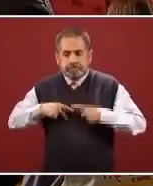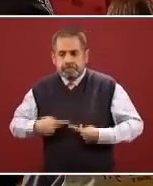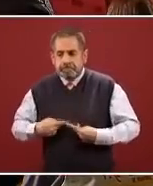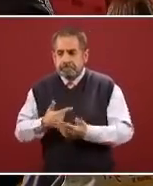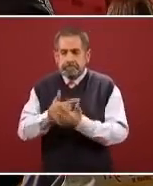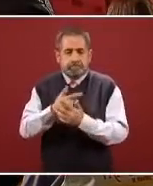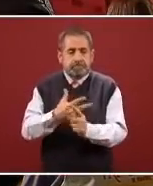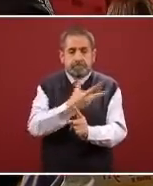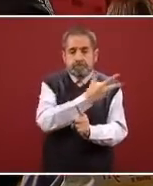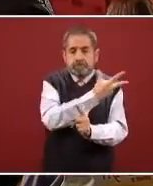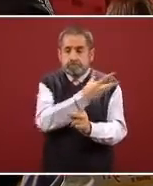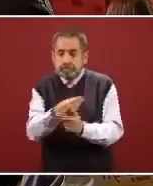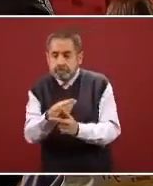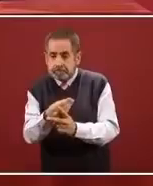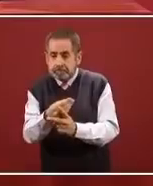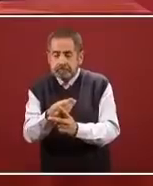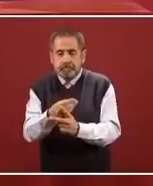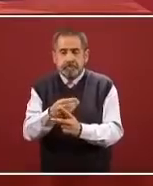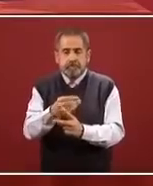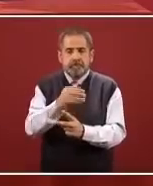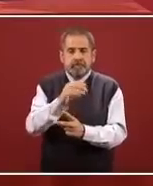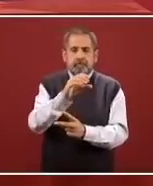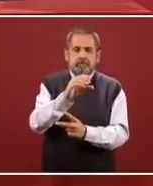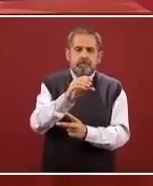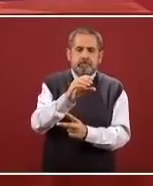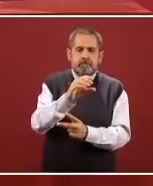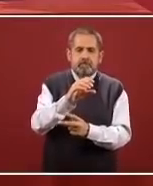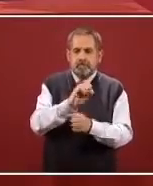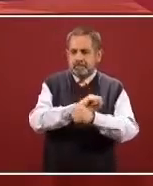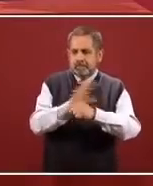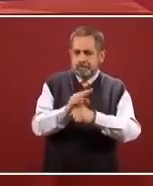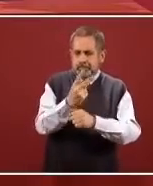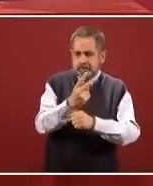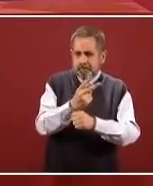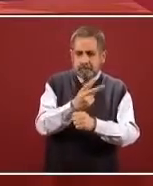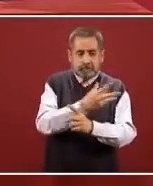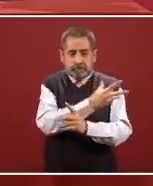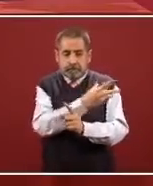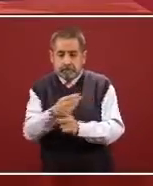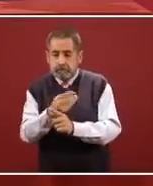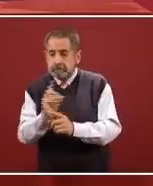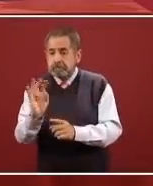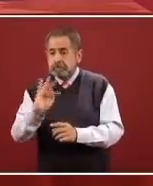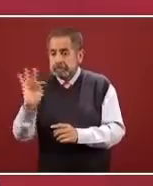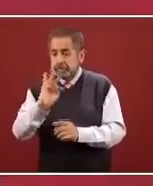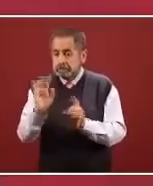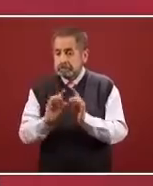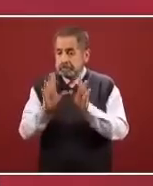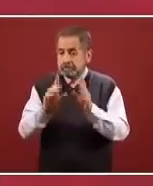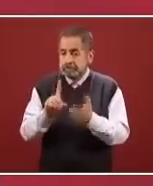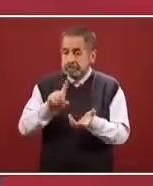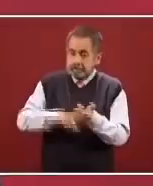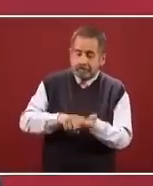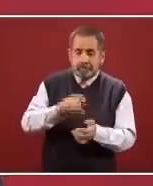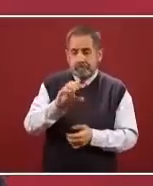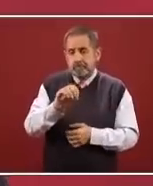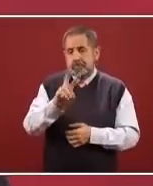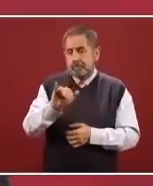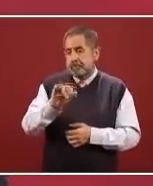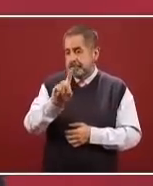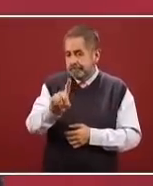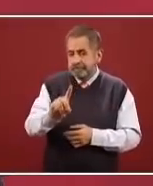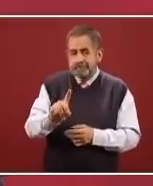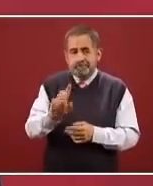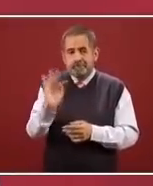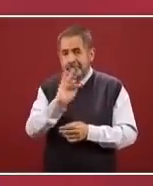de la infección por el SARS coronavirus 2 y que puedan tener la enfermedad COVID y que puedan tener